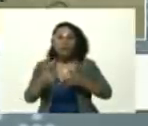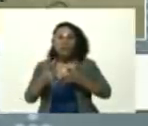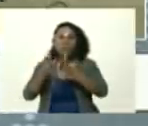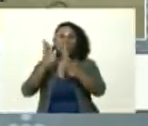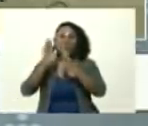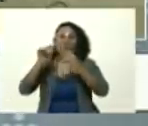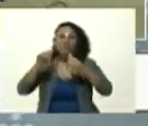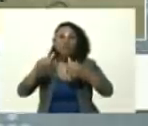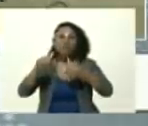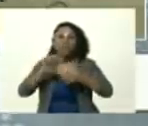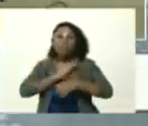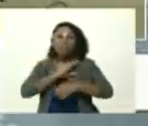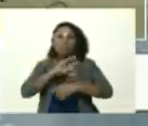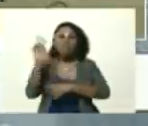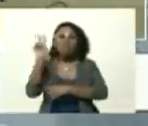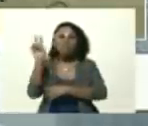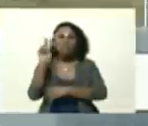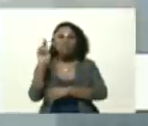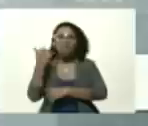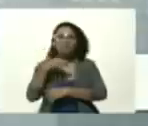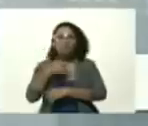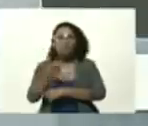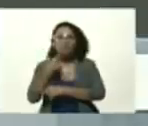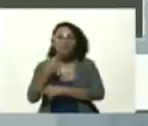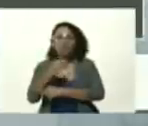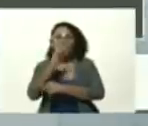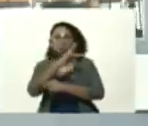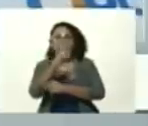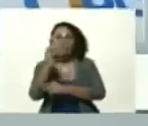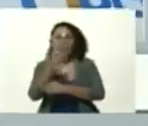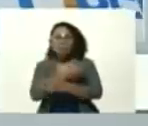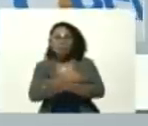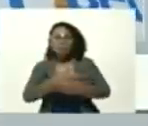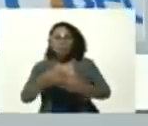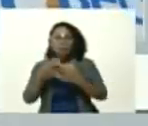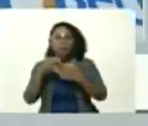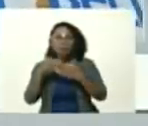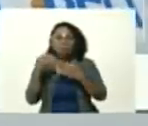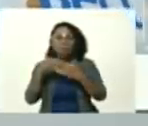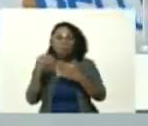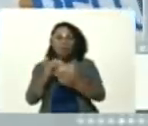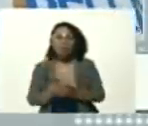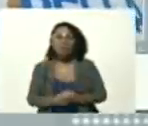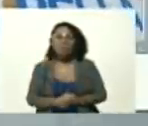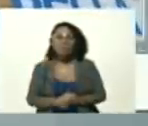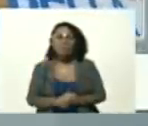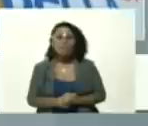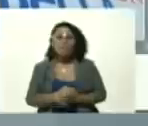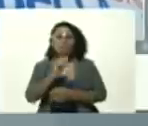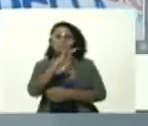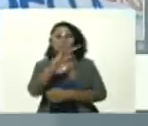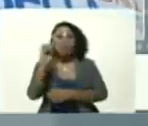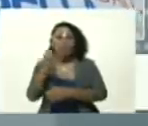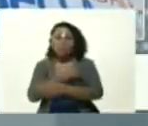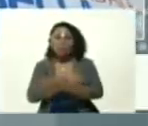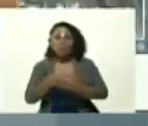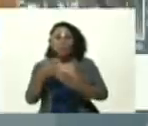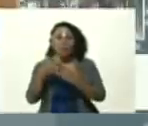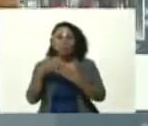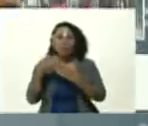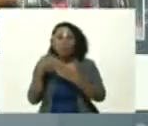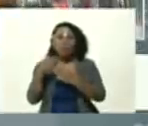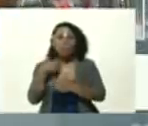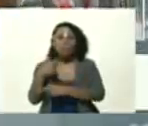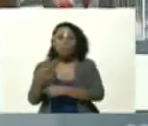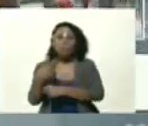de Venezuela, estamos invirtiendo más de 40 millones de dólares. 40 millones de dólares.